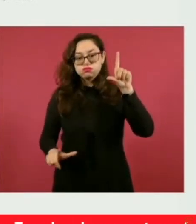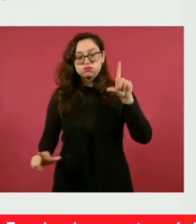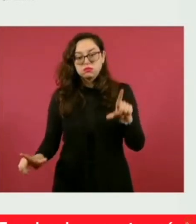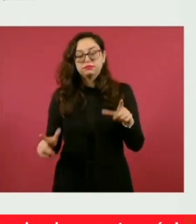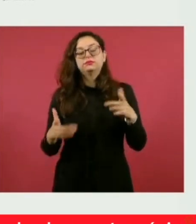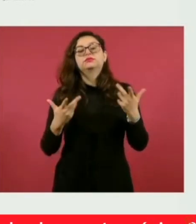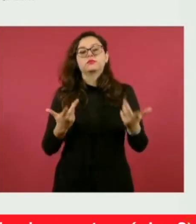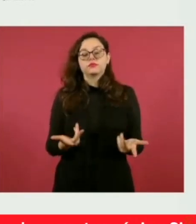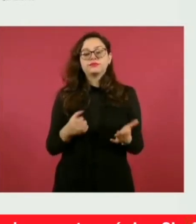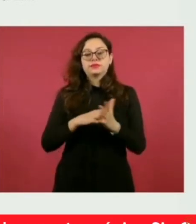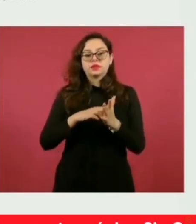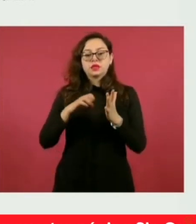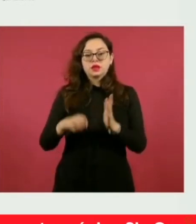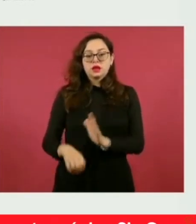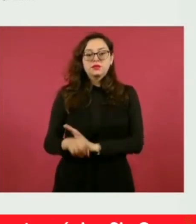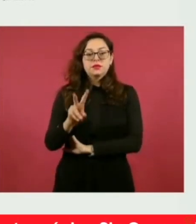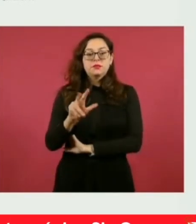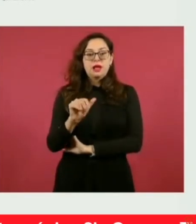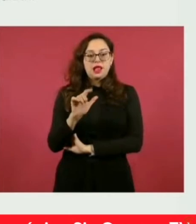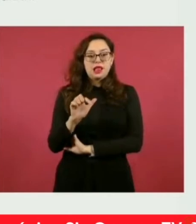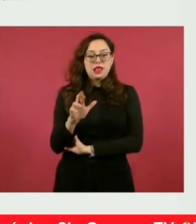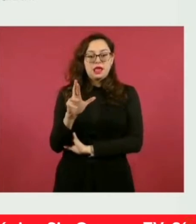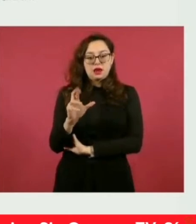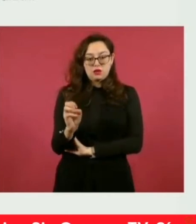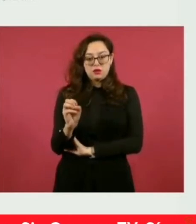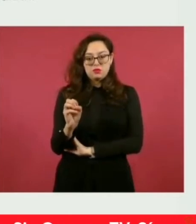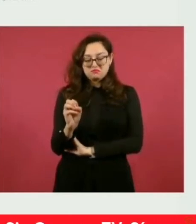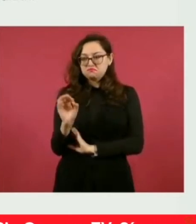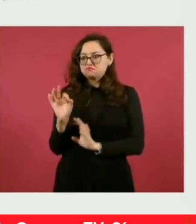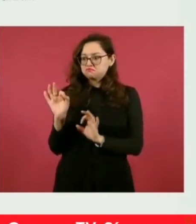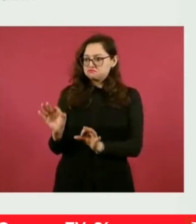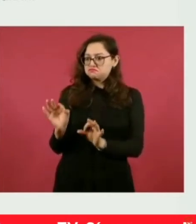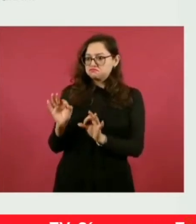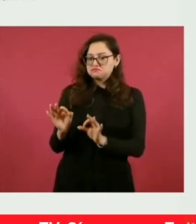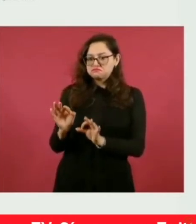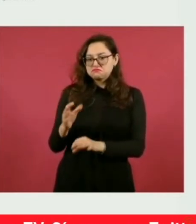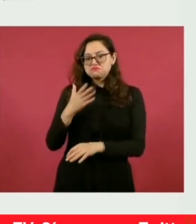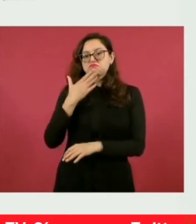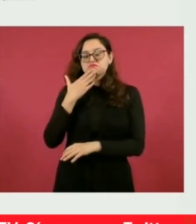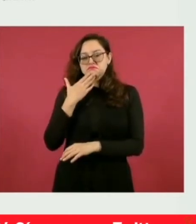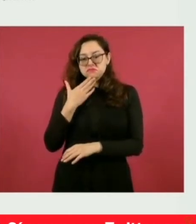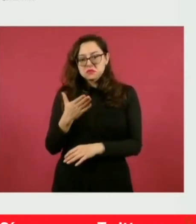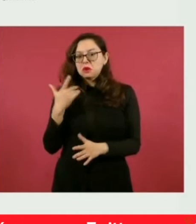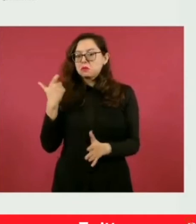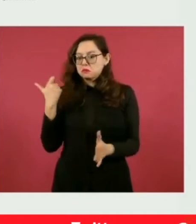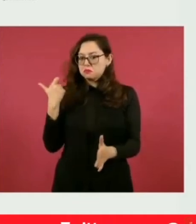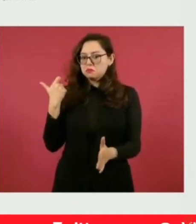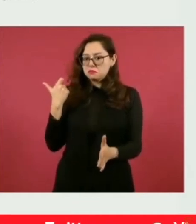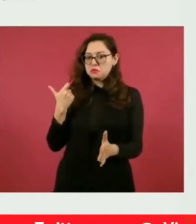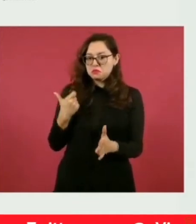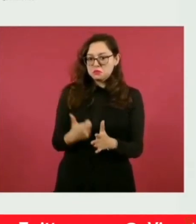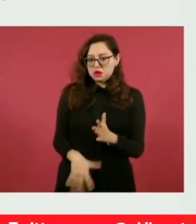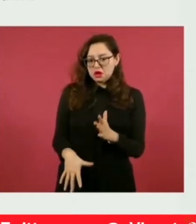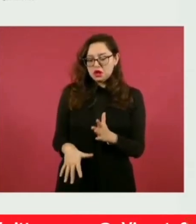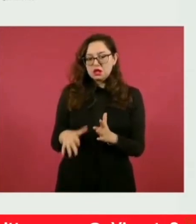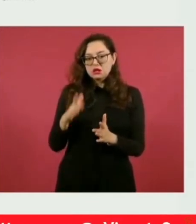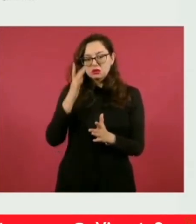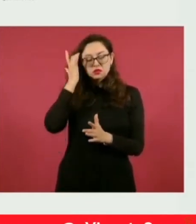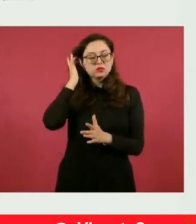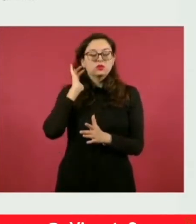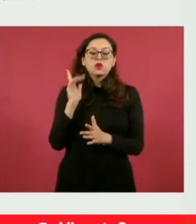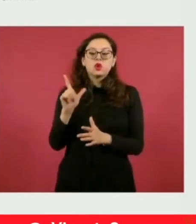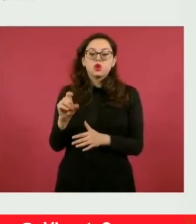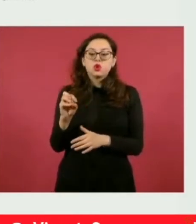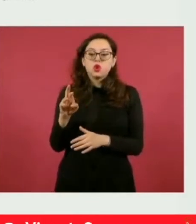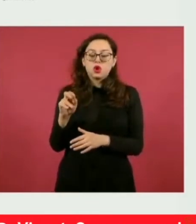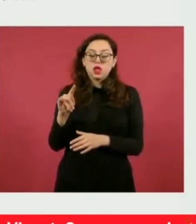una franquicia, Valero, como una de las que se ha portado bastante bien y con precios muy accesibles, en este caso Autoservicio